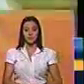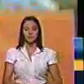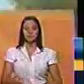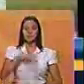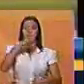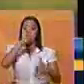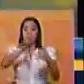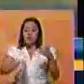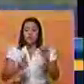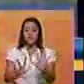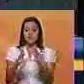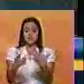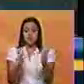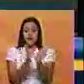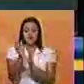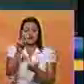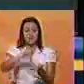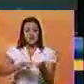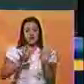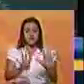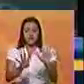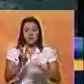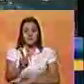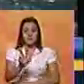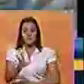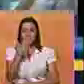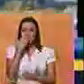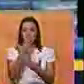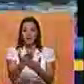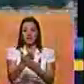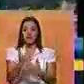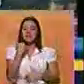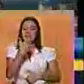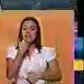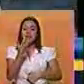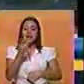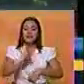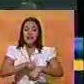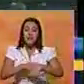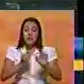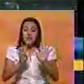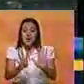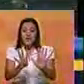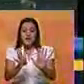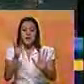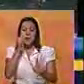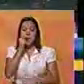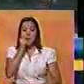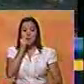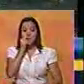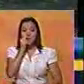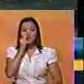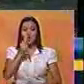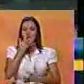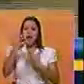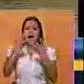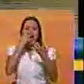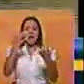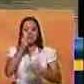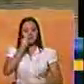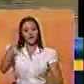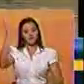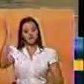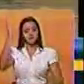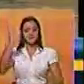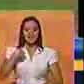Ruth el 18 de abril de 1923 ante Boston. Ya en el noveno, ahí Derek Jeter salía del encuentro y recibe la ovación de todos los